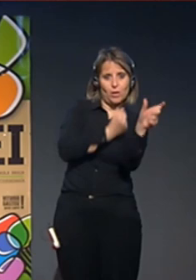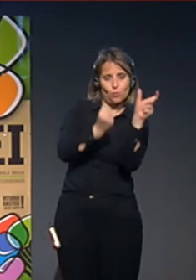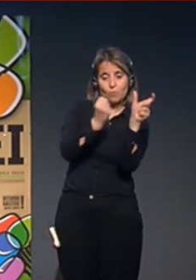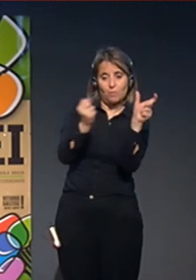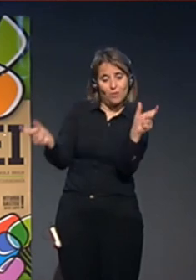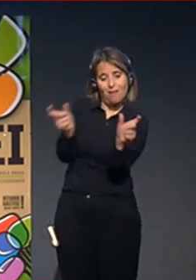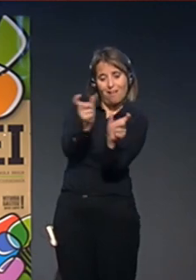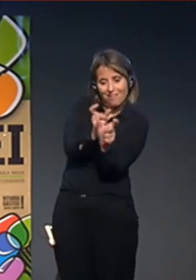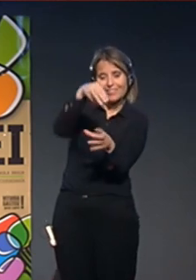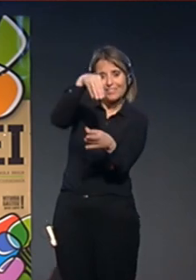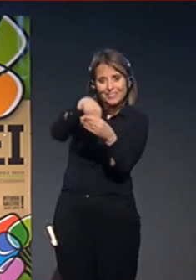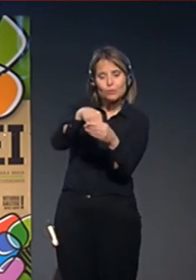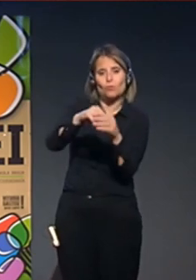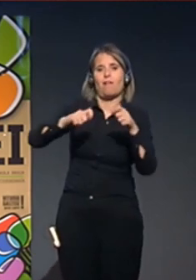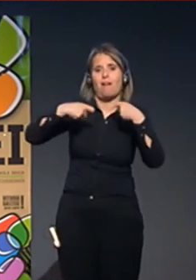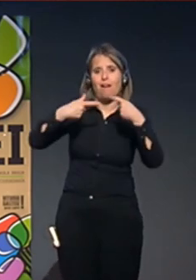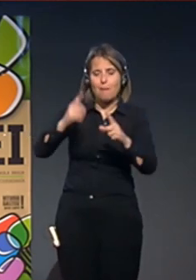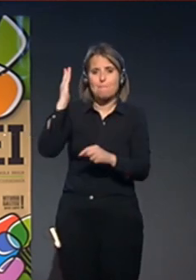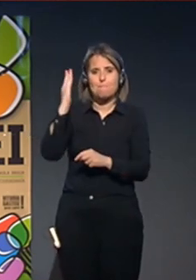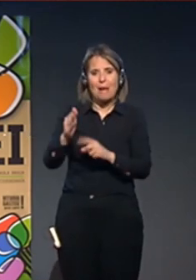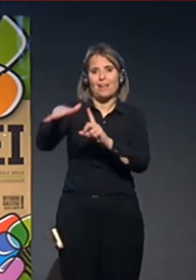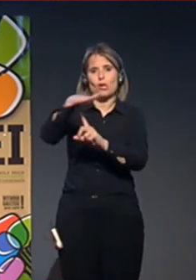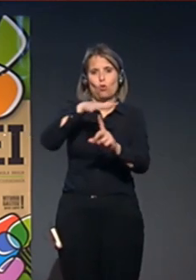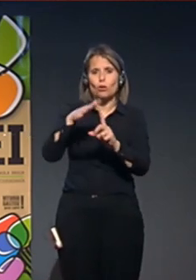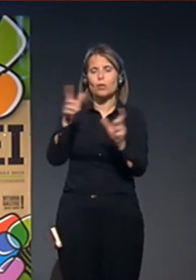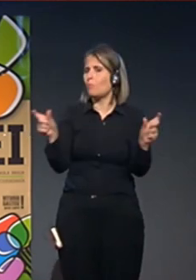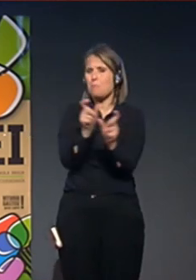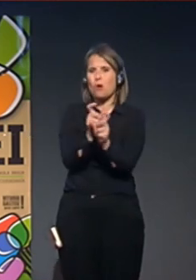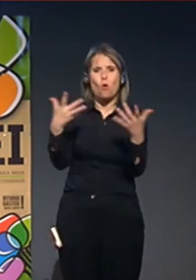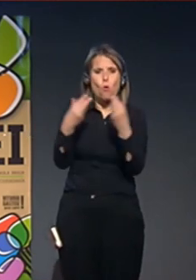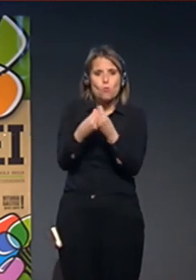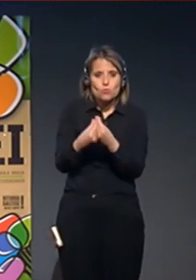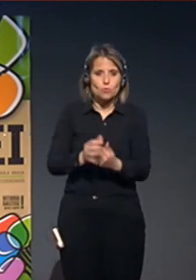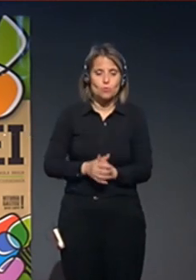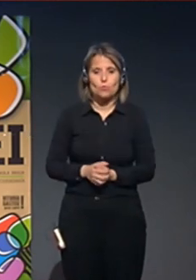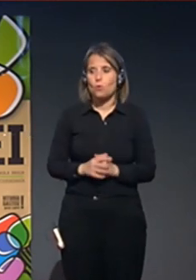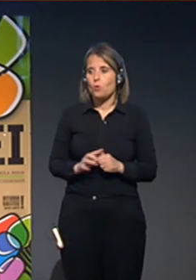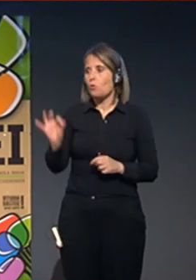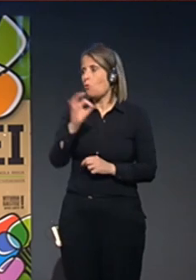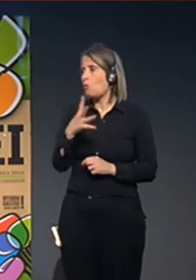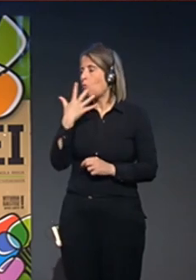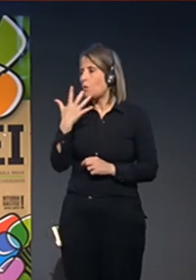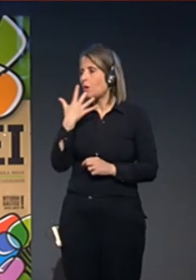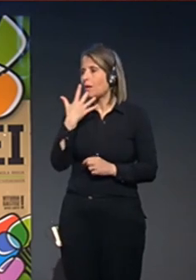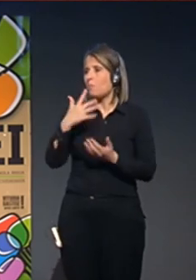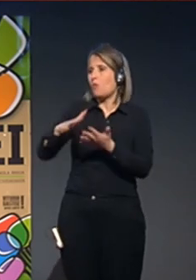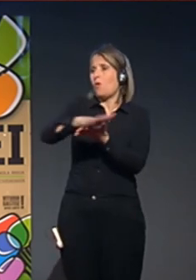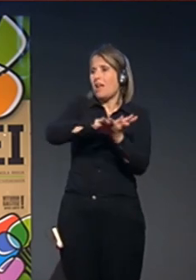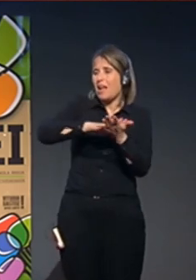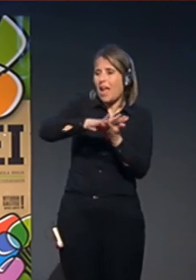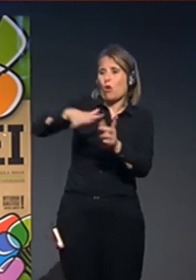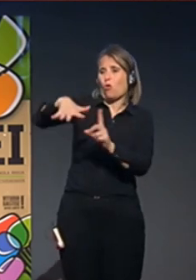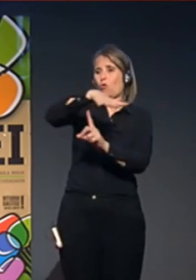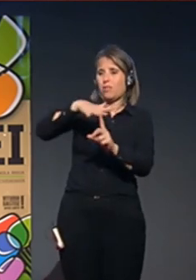incluir el precio ecológico es necesario eh o el el ecocidio que es la destrucción